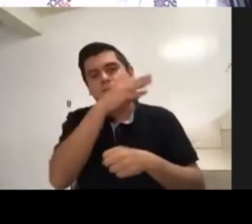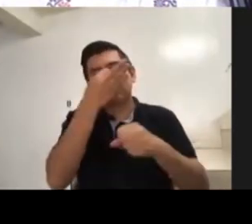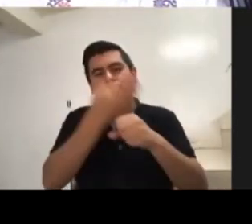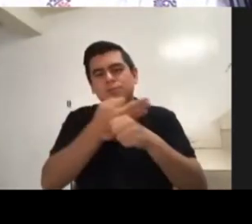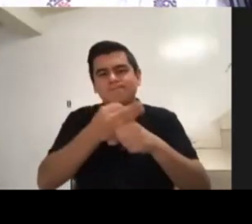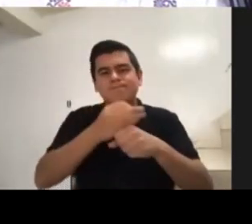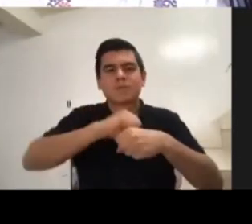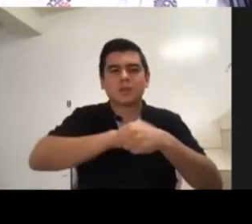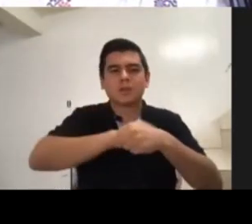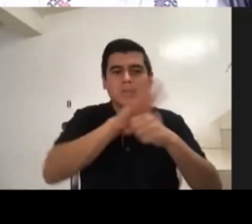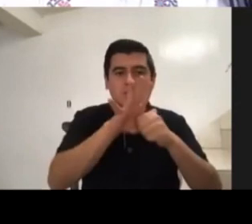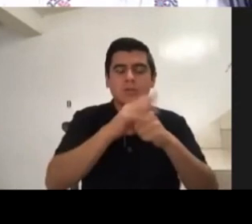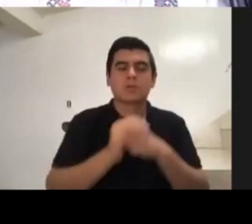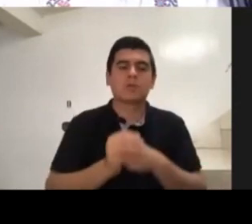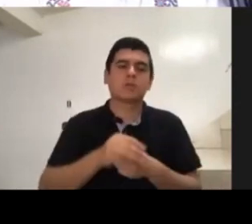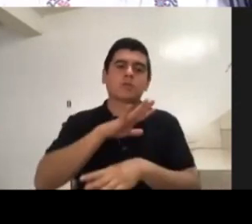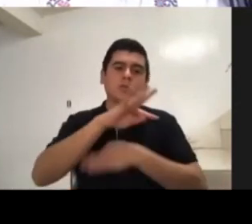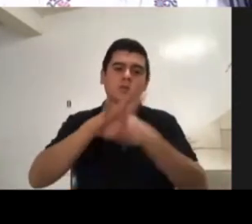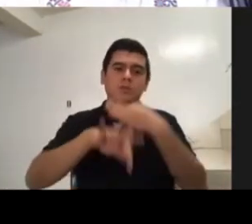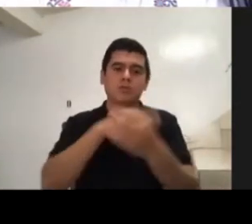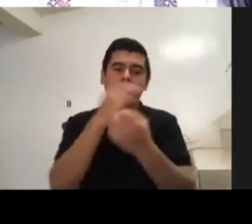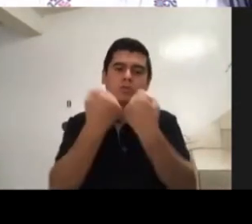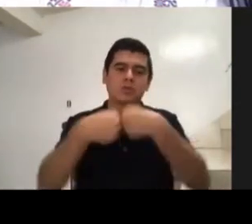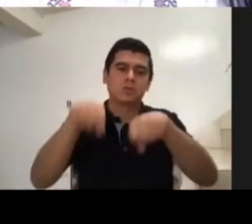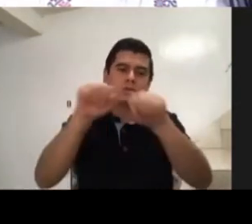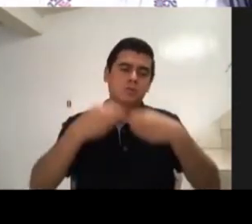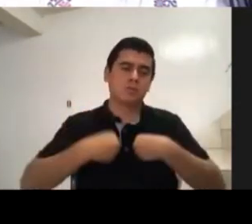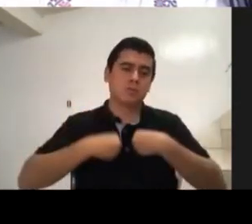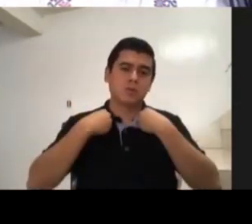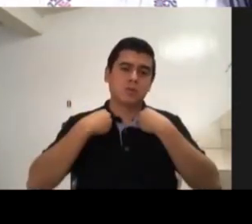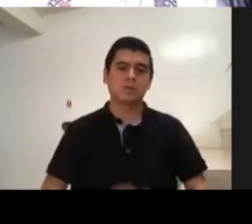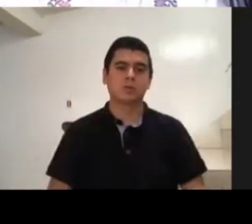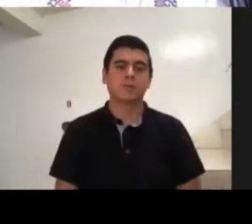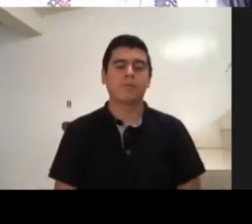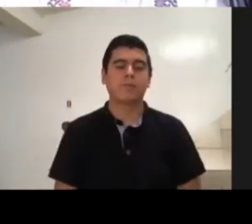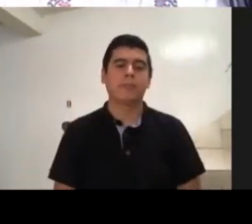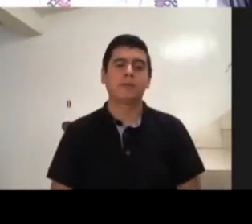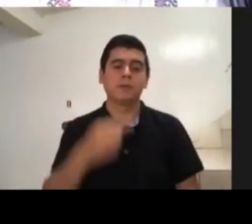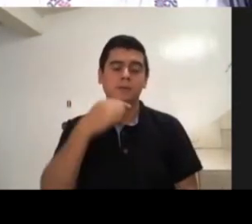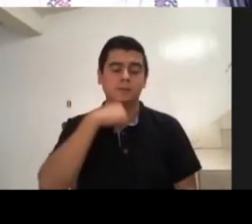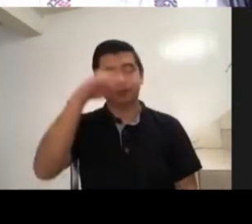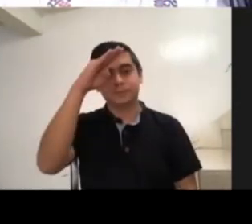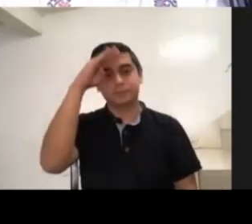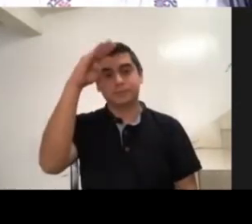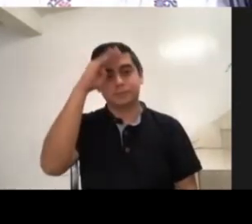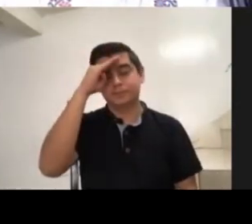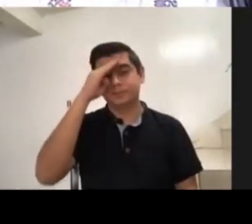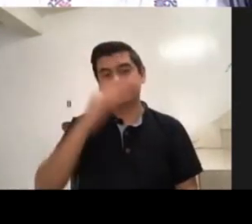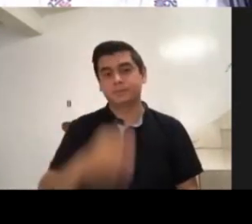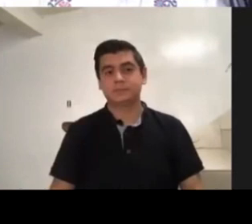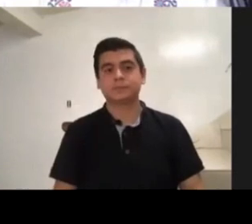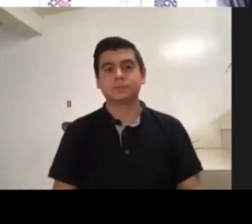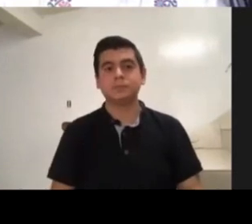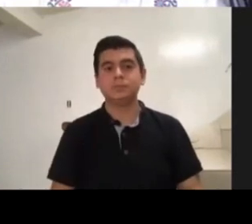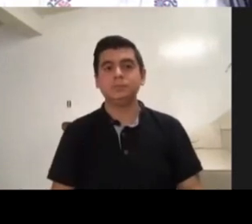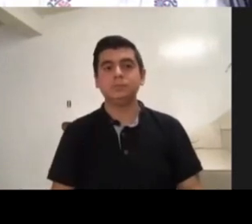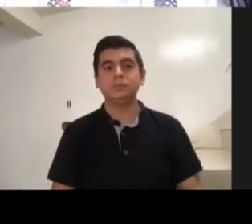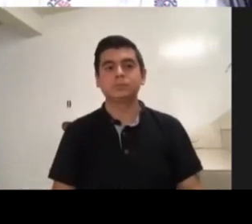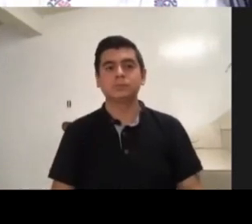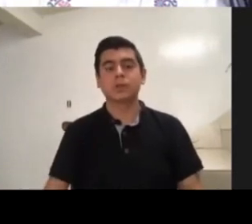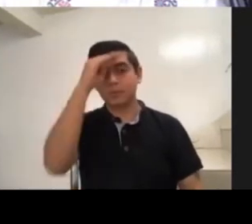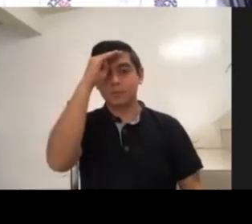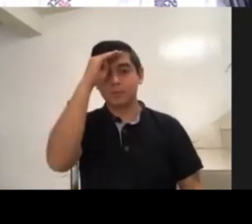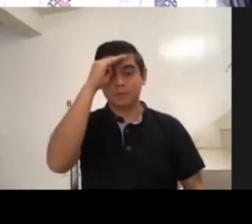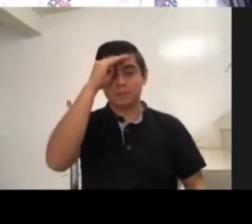todavía sufriendo. Creo que el gran reto, digamos, es pues lo que cada vez decimos